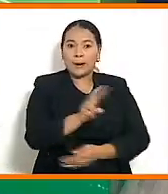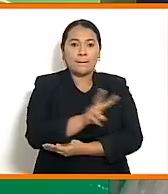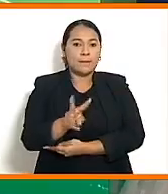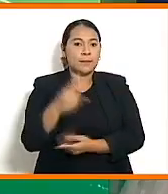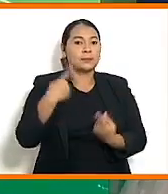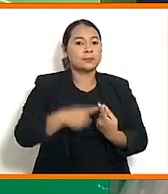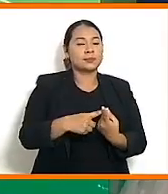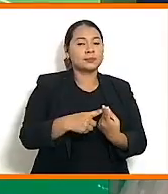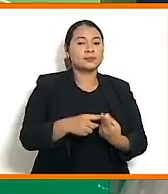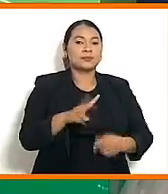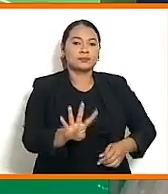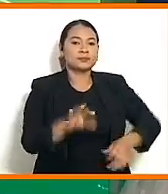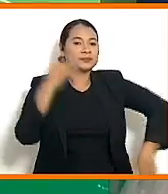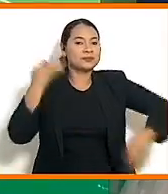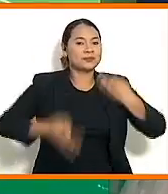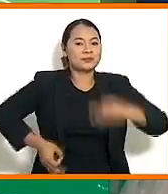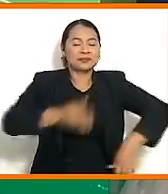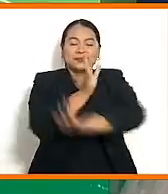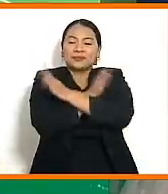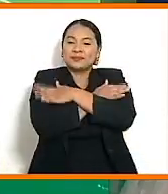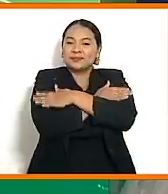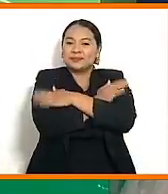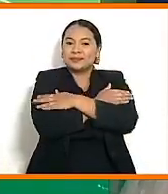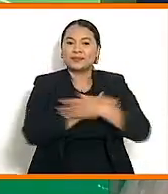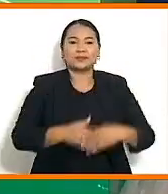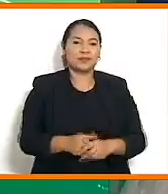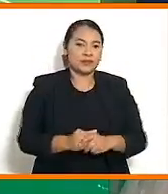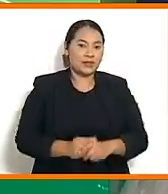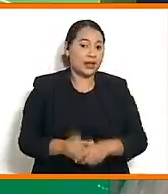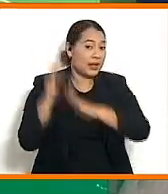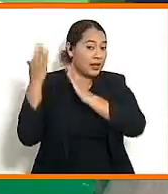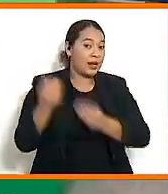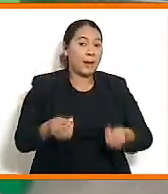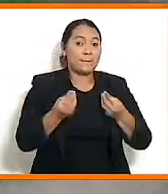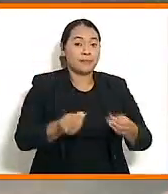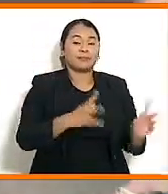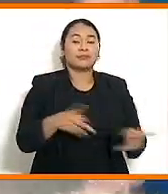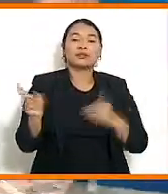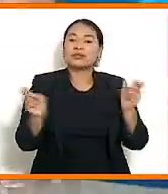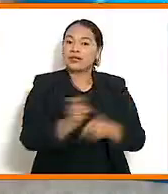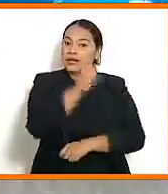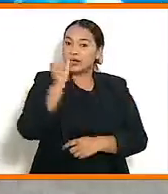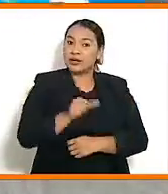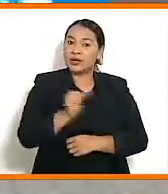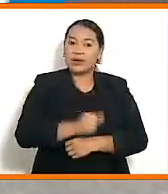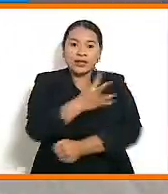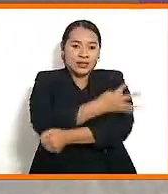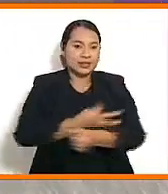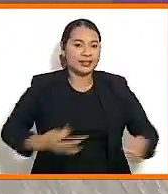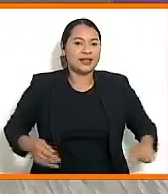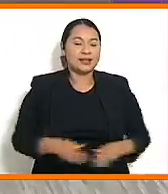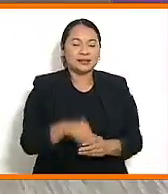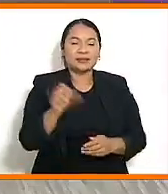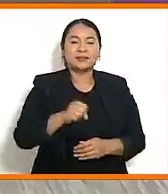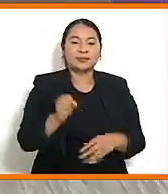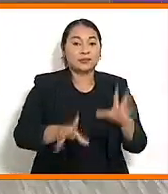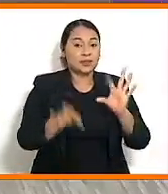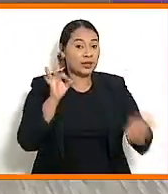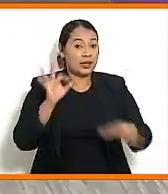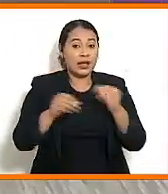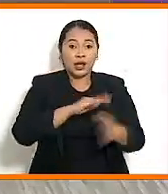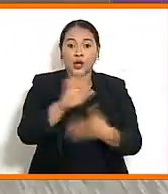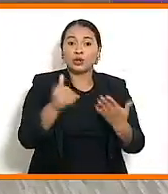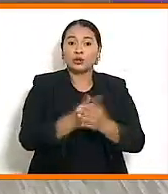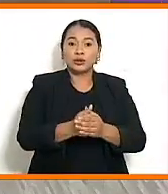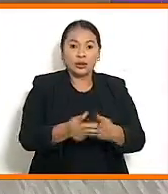22, más 4. Muchas felicidades. Esperamos tener muchos ganadores para esta tarde, Madeline. Así es, invito a nuestros jugadores que nos